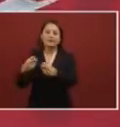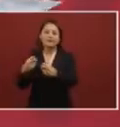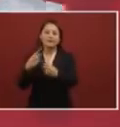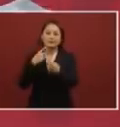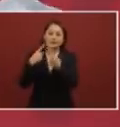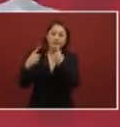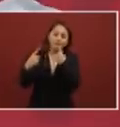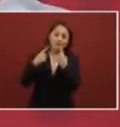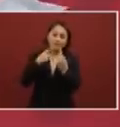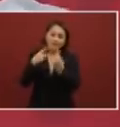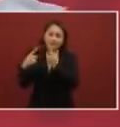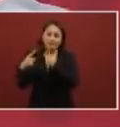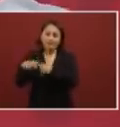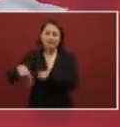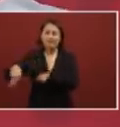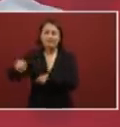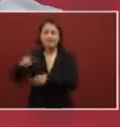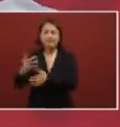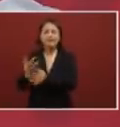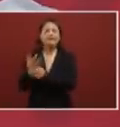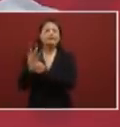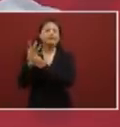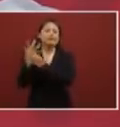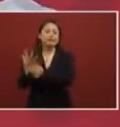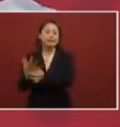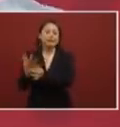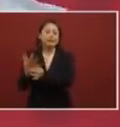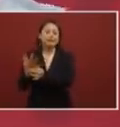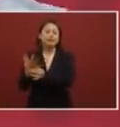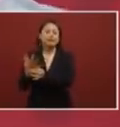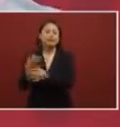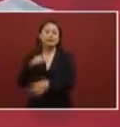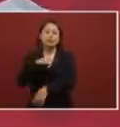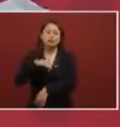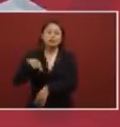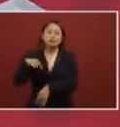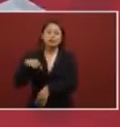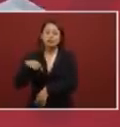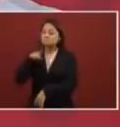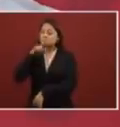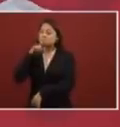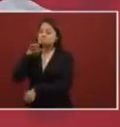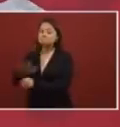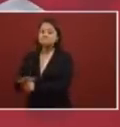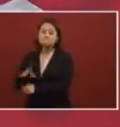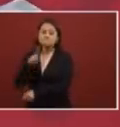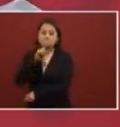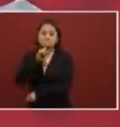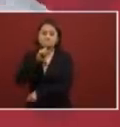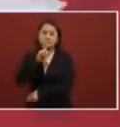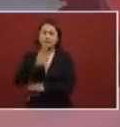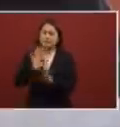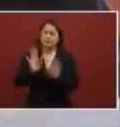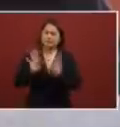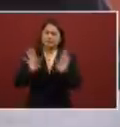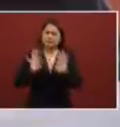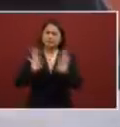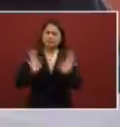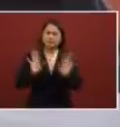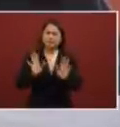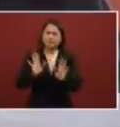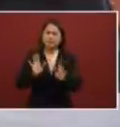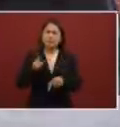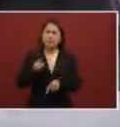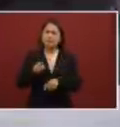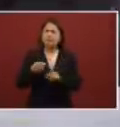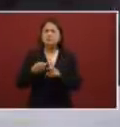decir que estamos nosotros limitando la libertad de expresión. No es eso, es que es muy importante el debate. La